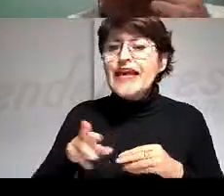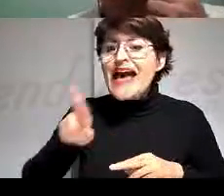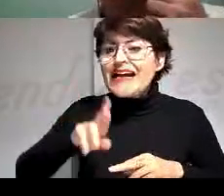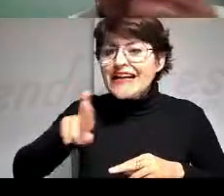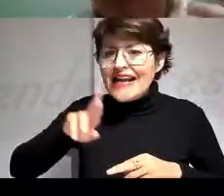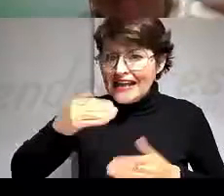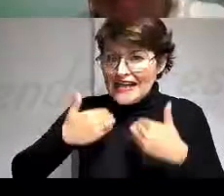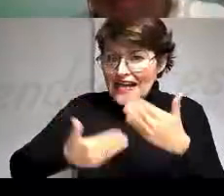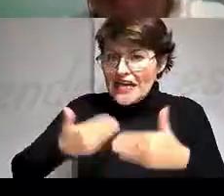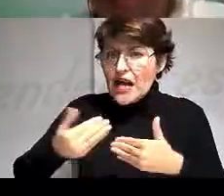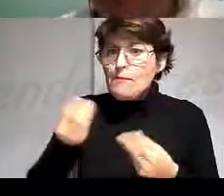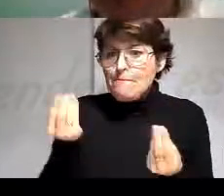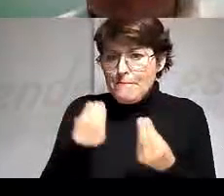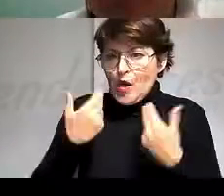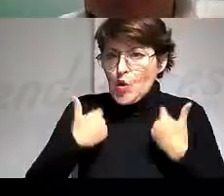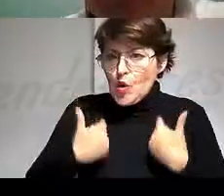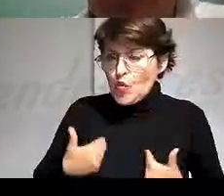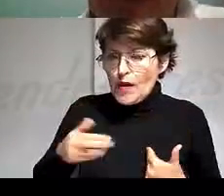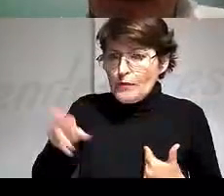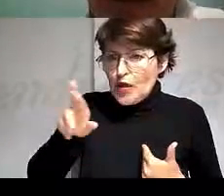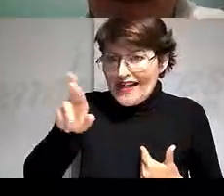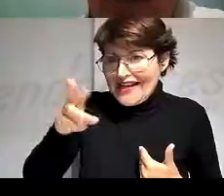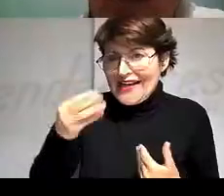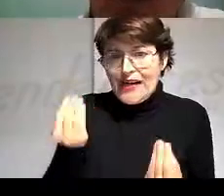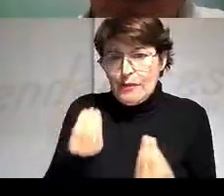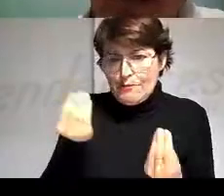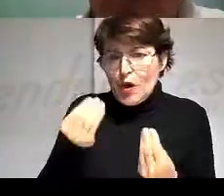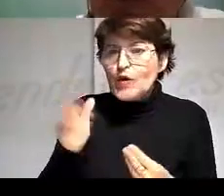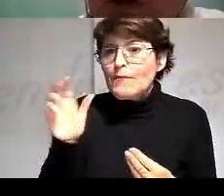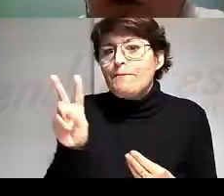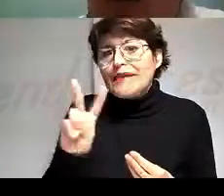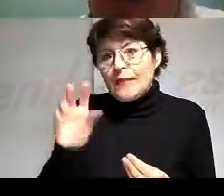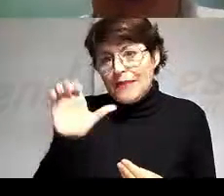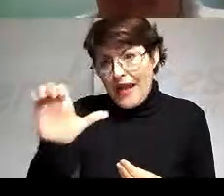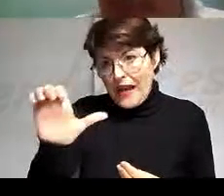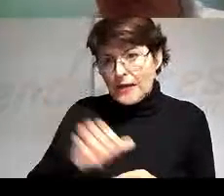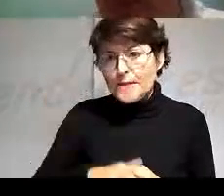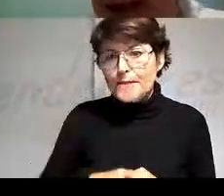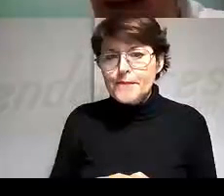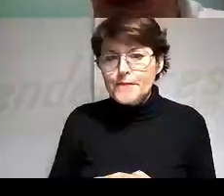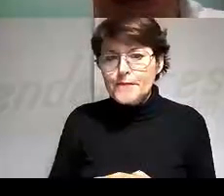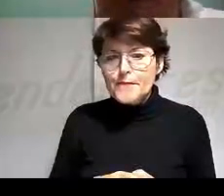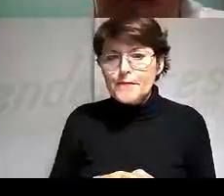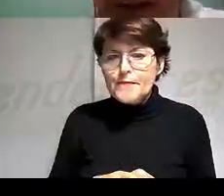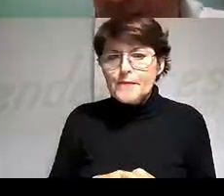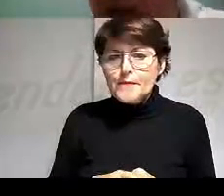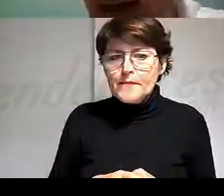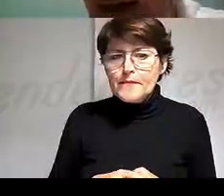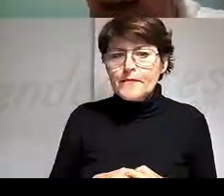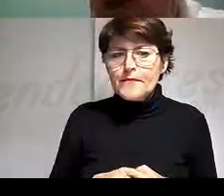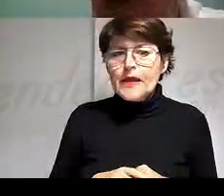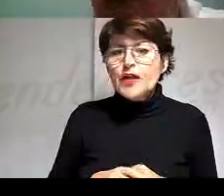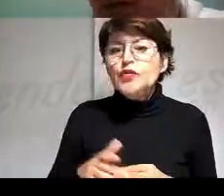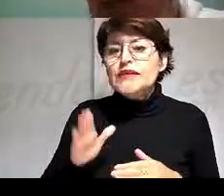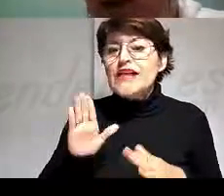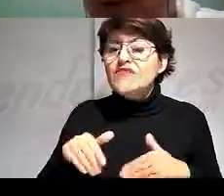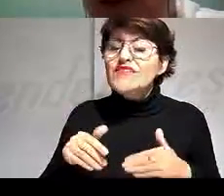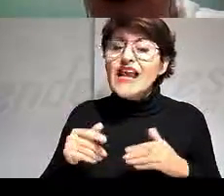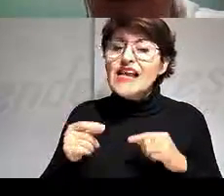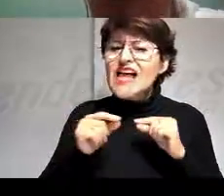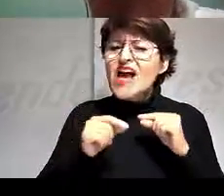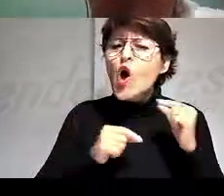tanto, un correcto aporte de vitamina E nos va a servir no solo para reponer la oxidación, o sea,